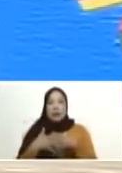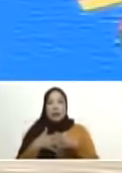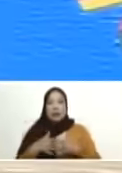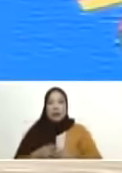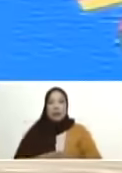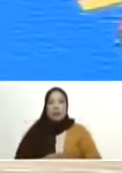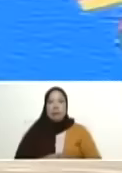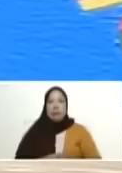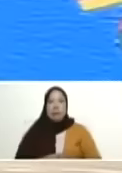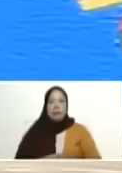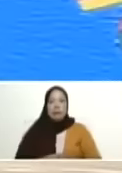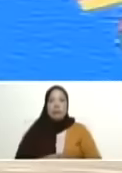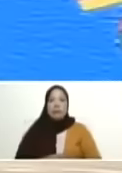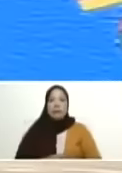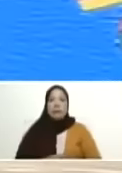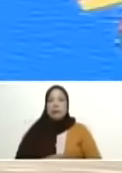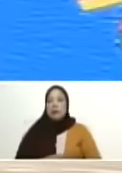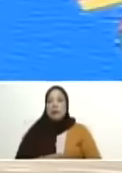Triste y oscura